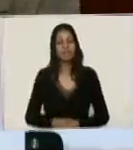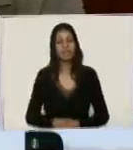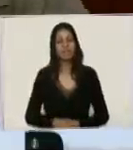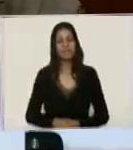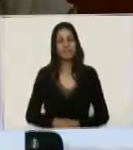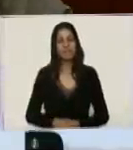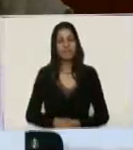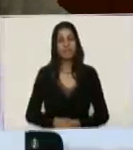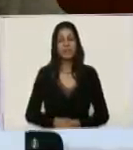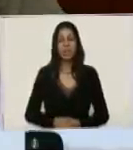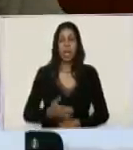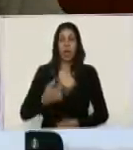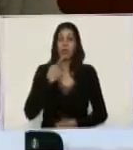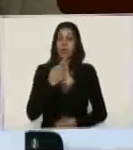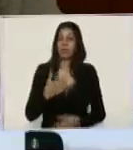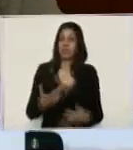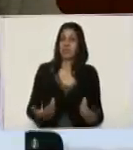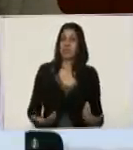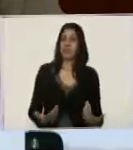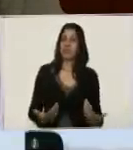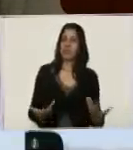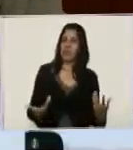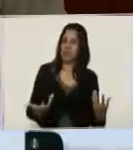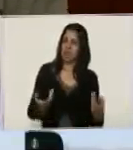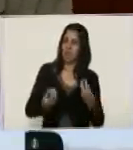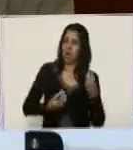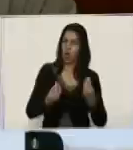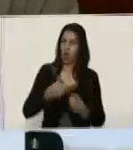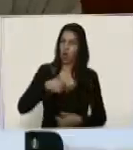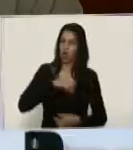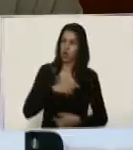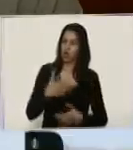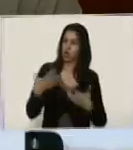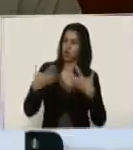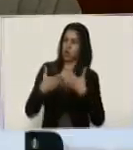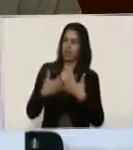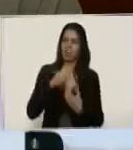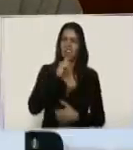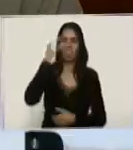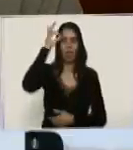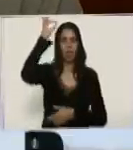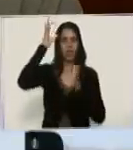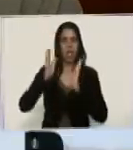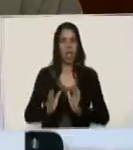Y ahí es donde uno a veces dice, carajo, ¿cómo nos vamos a estar nosotros peleando por ver quién va a ser concejal?